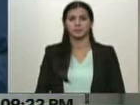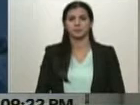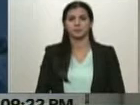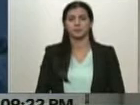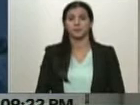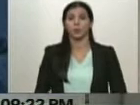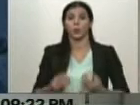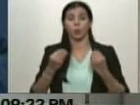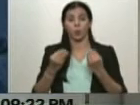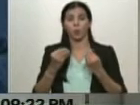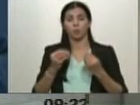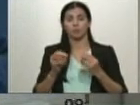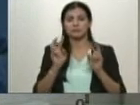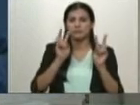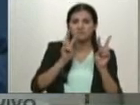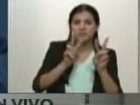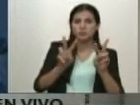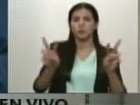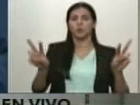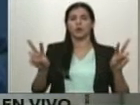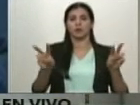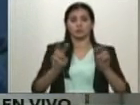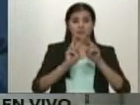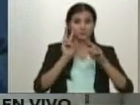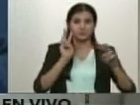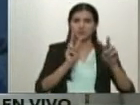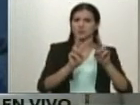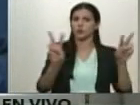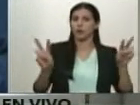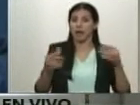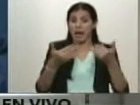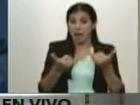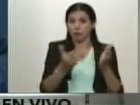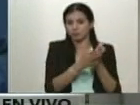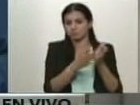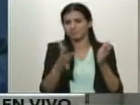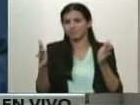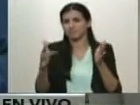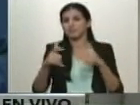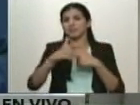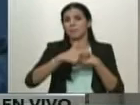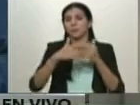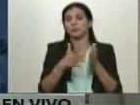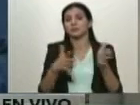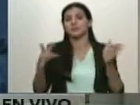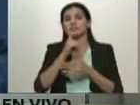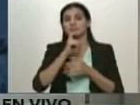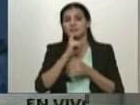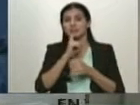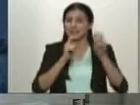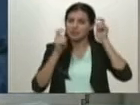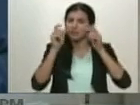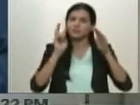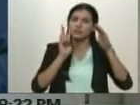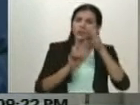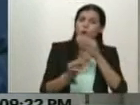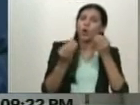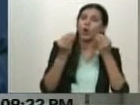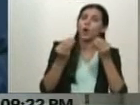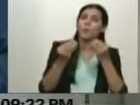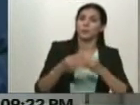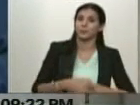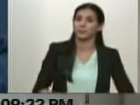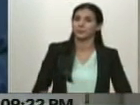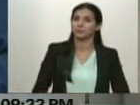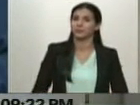cómo visualizaba toda esta etapa compleja nuestro comandante Chávez, ¿no? Y decía,